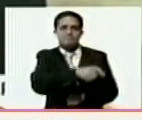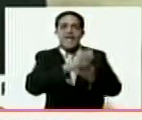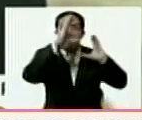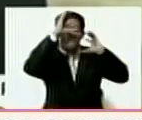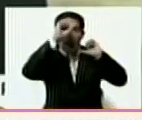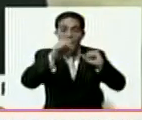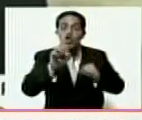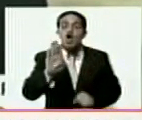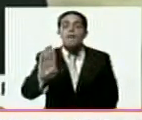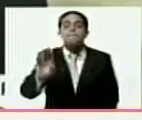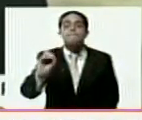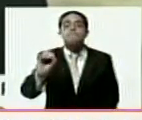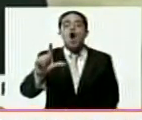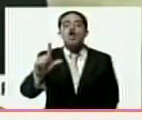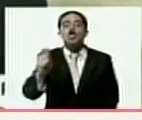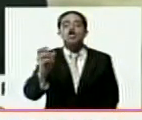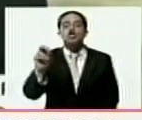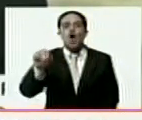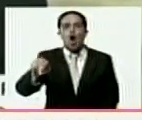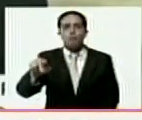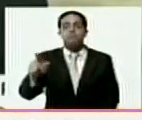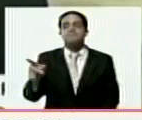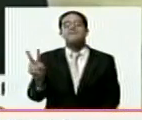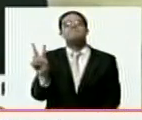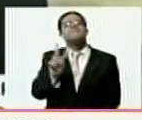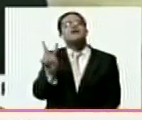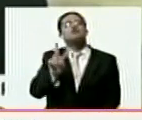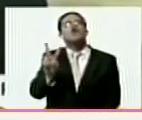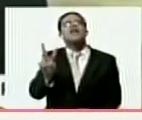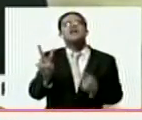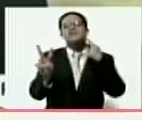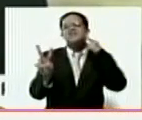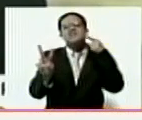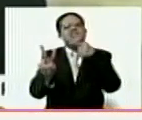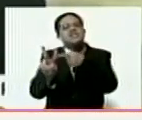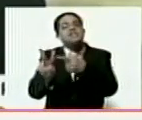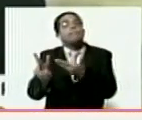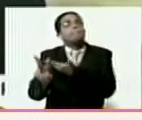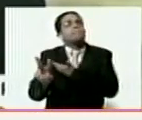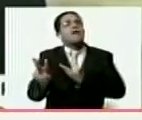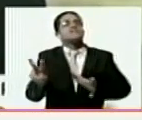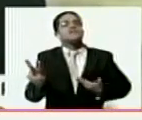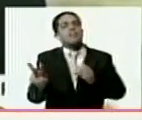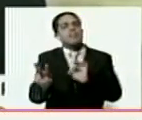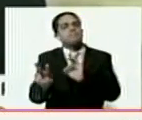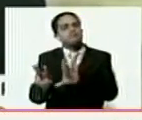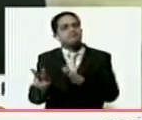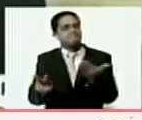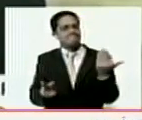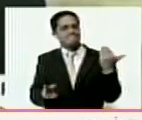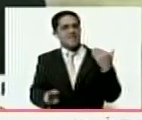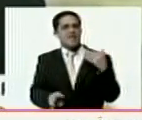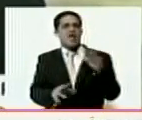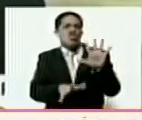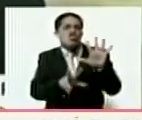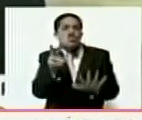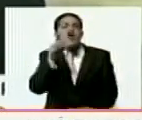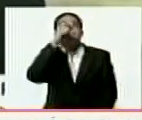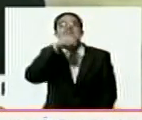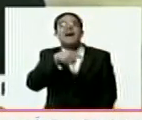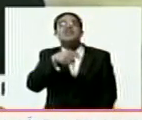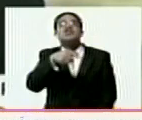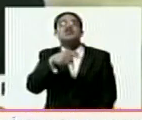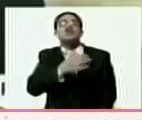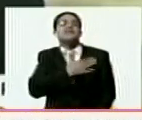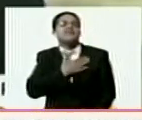punto. La estrategia sobre Venezuela ha sido la del presidente. Este presidente en los últimos 12 meses en su estrategia de presión máxima